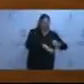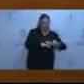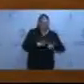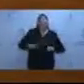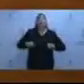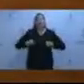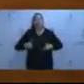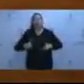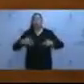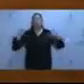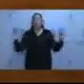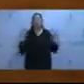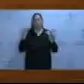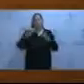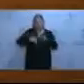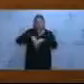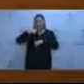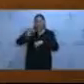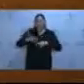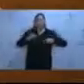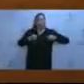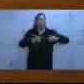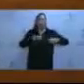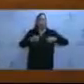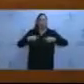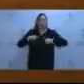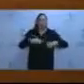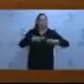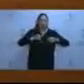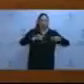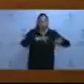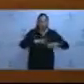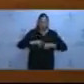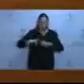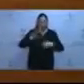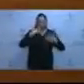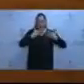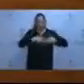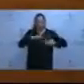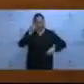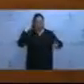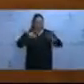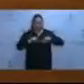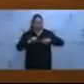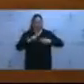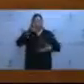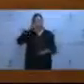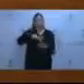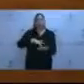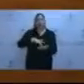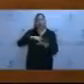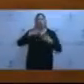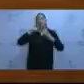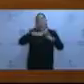de efectuarse después de la comercialización de las parcelas. Gestiones y negociaciones las estamos llevando a cabo